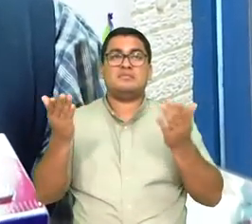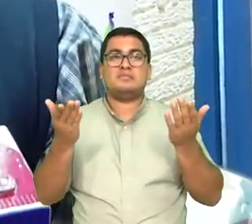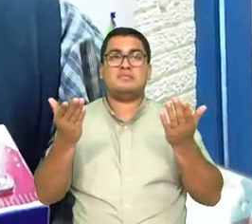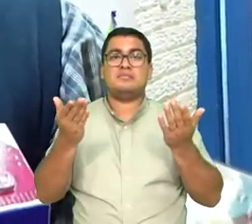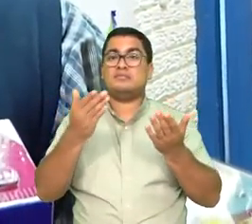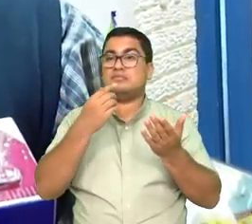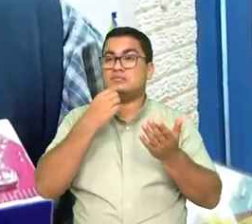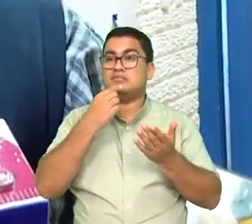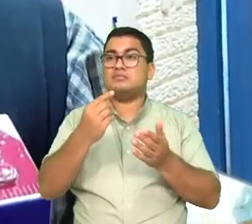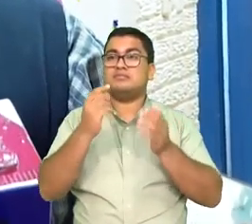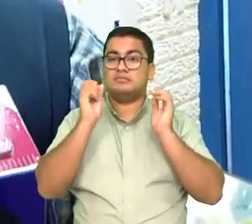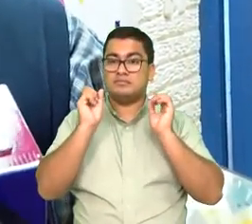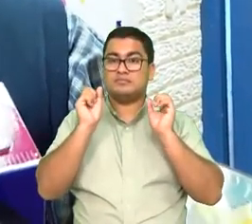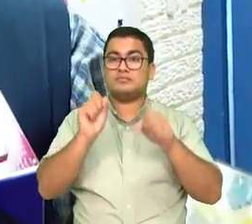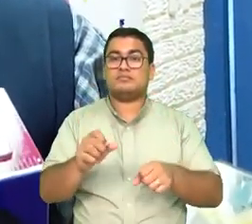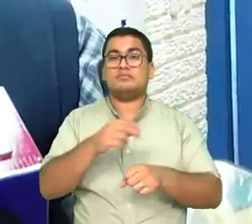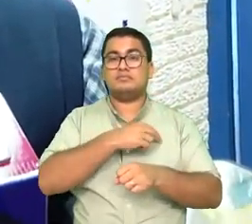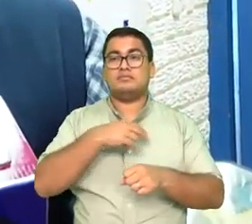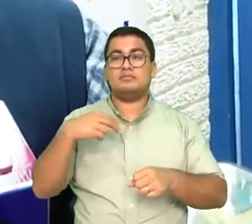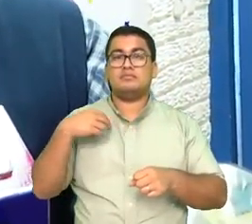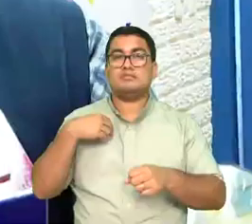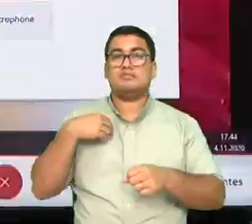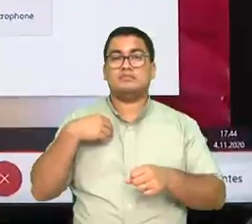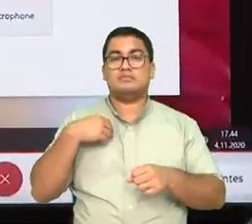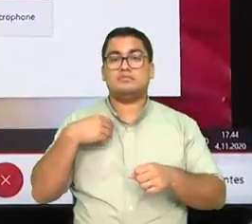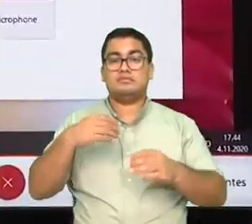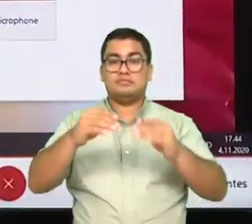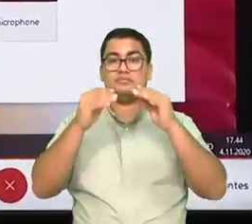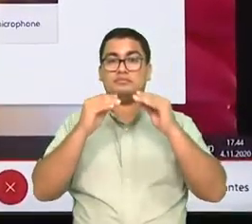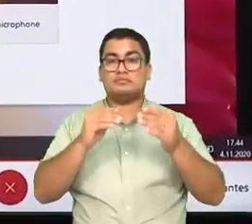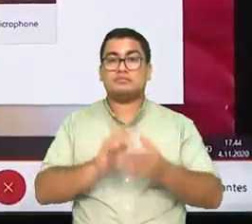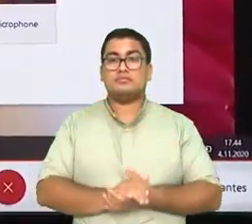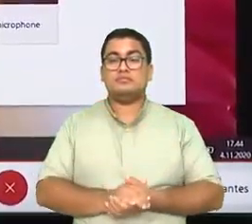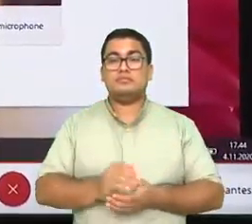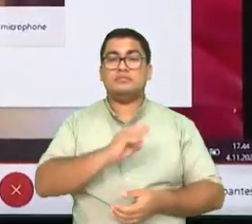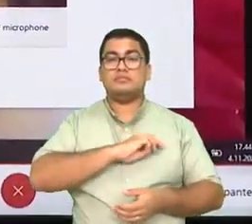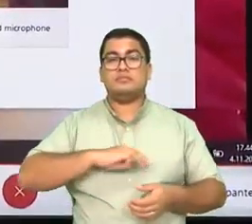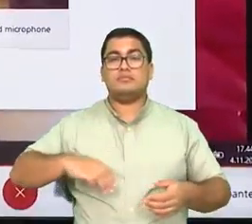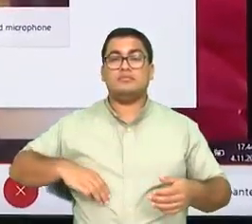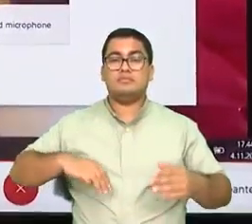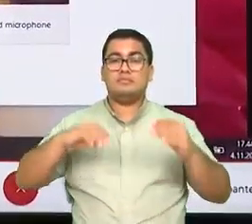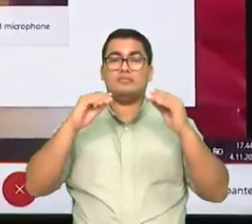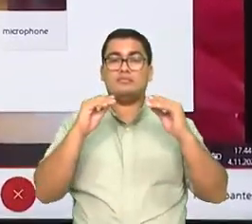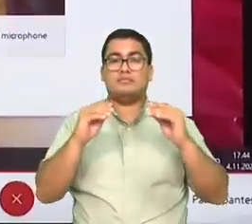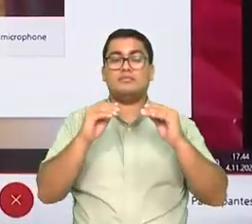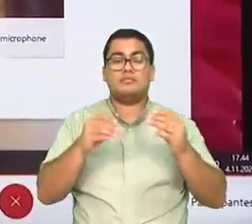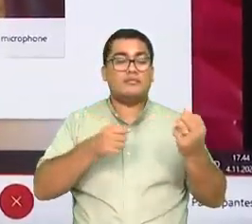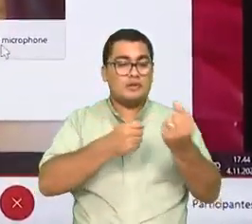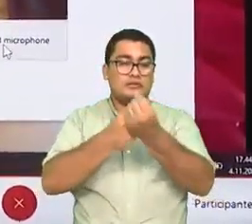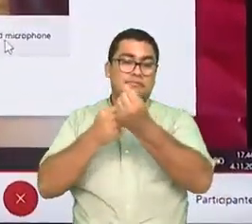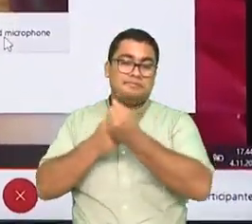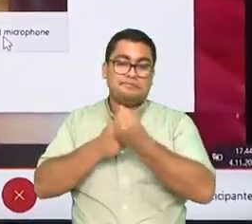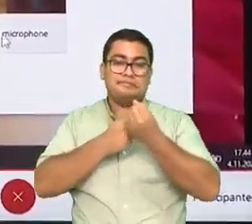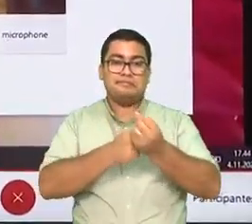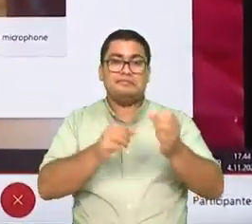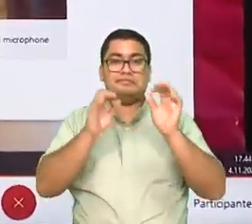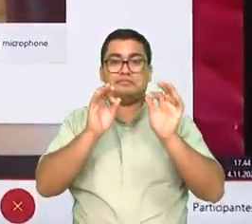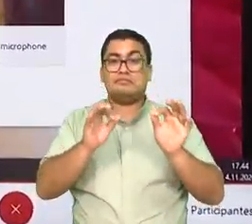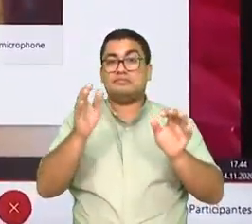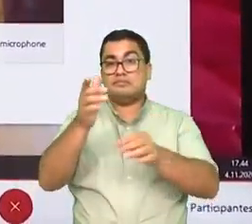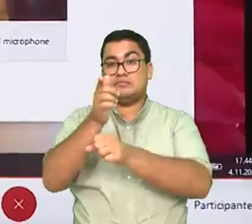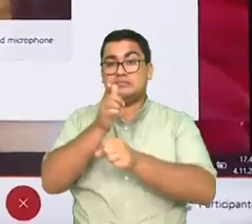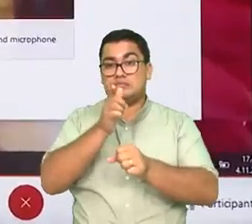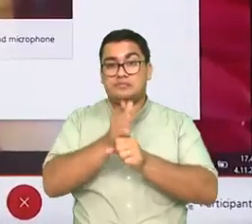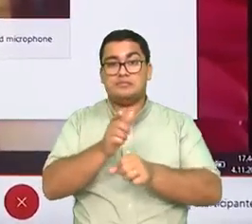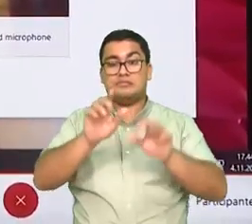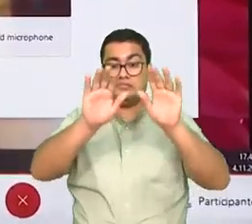a que nosotros podamos desarrollar nuevas opciones educativas. El Ministerio de Educación fortalece sus herramientas audiovisuales y de